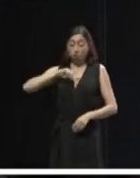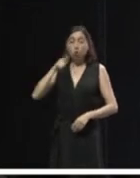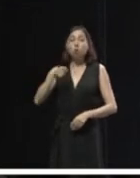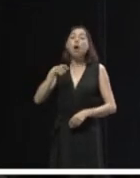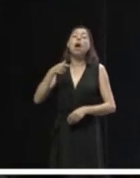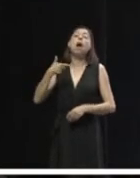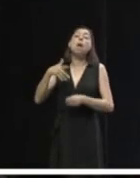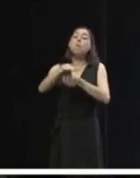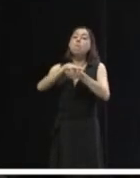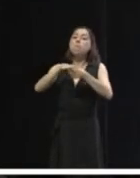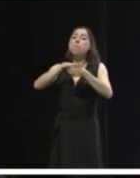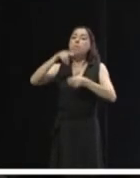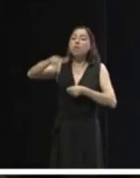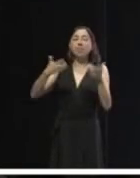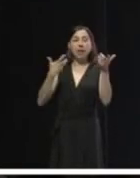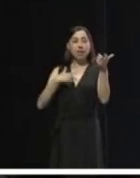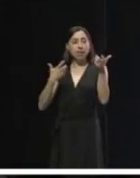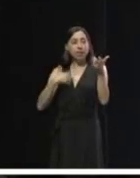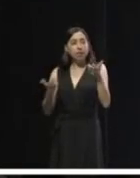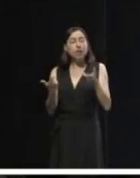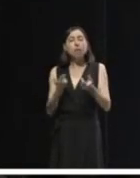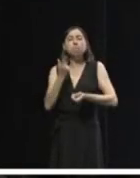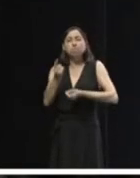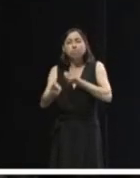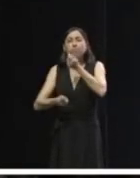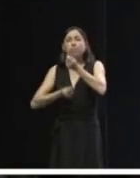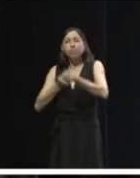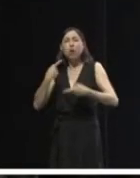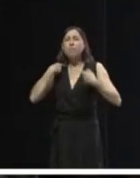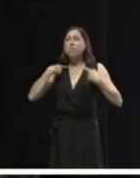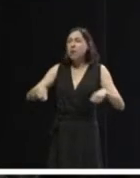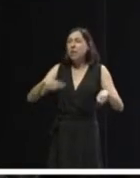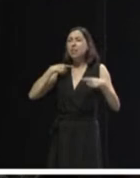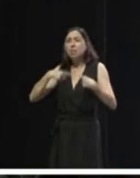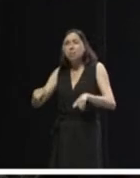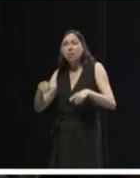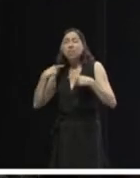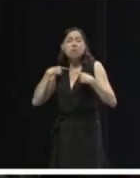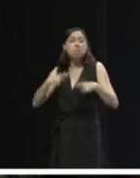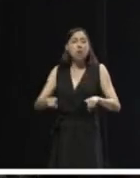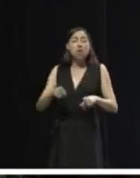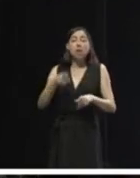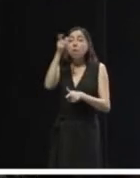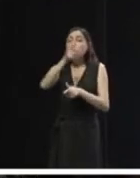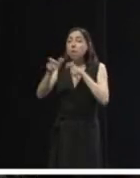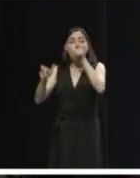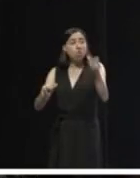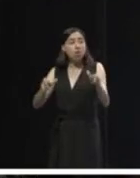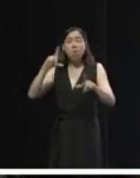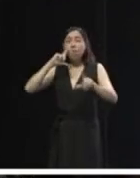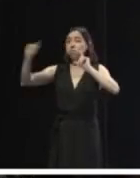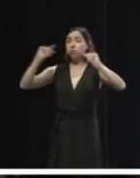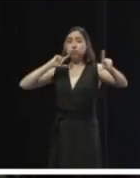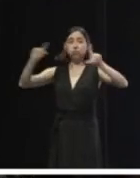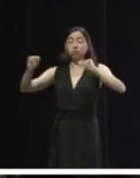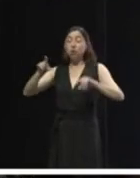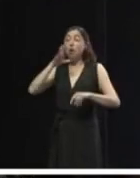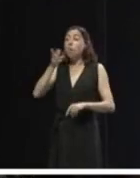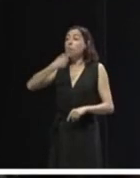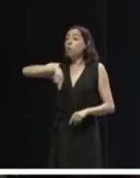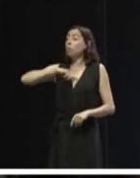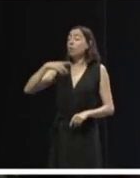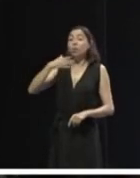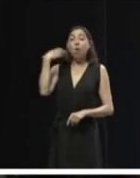de Sevilla, que se va desangrando poco a poco. Cada día pierde población porque nuestros jóvenes